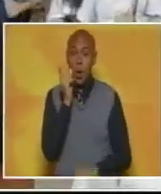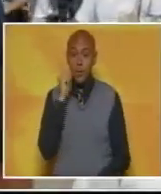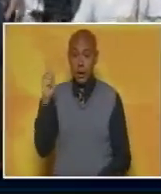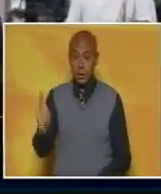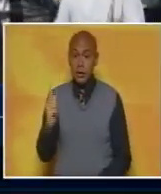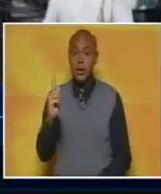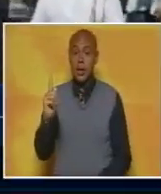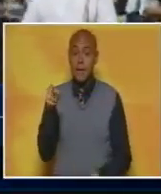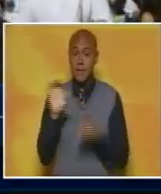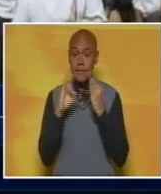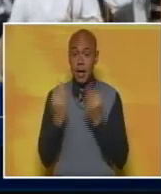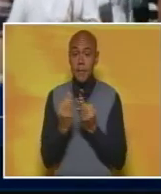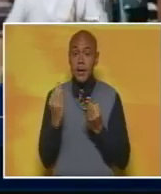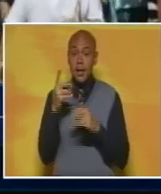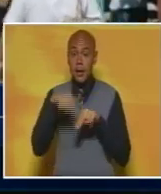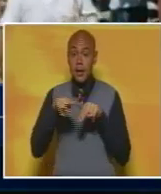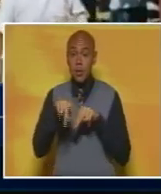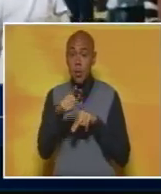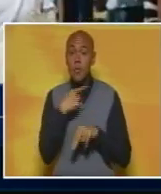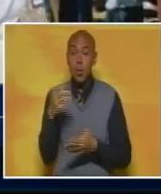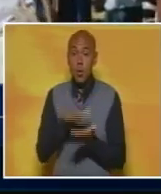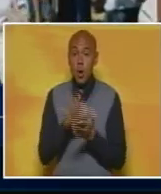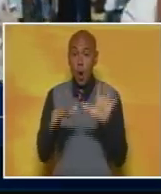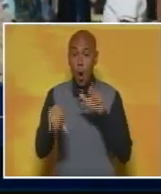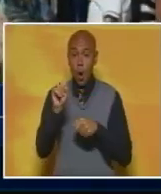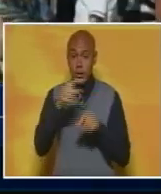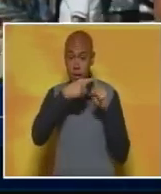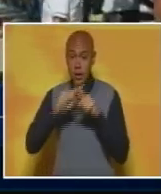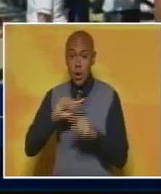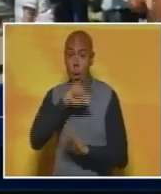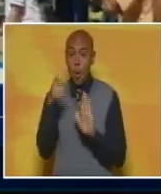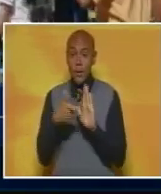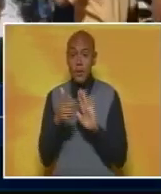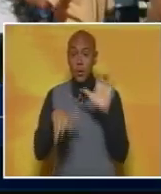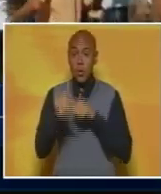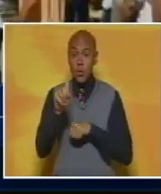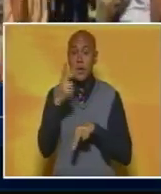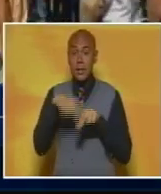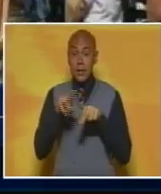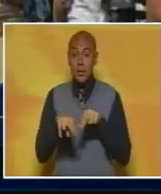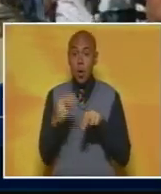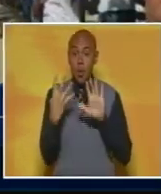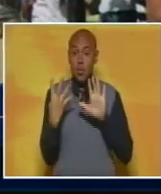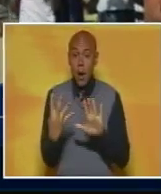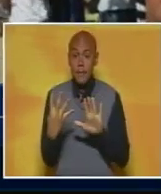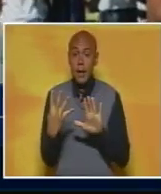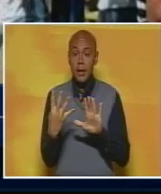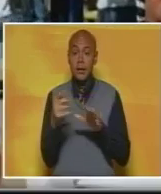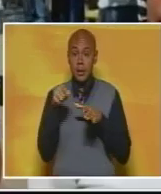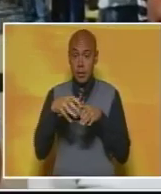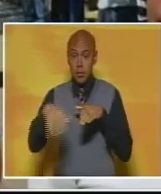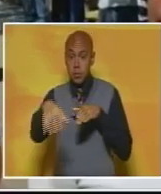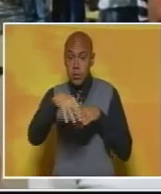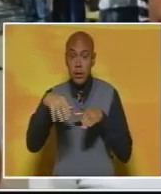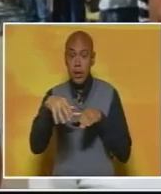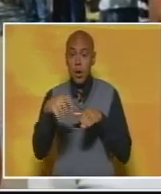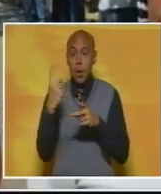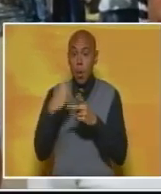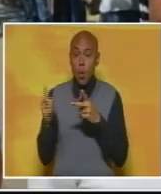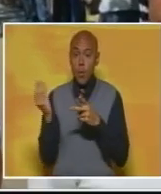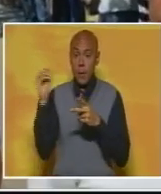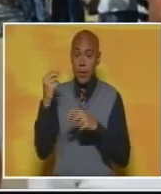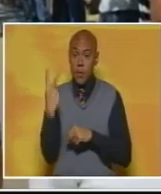uno de los familiares de las víctimas. Recordamos que son 11 en total, 9 en el sitio, fallecieron en el sitio y otros